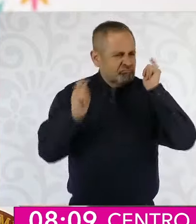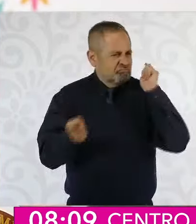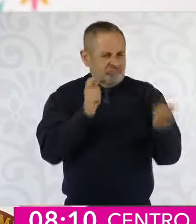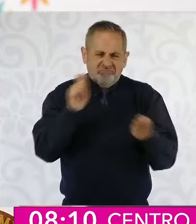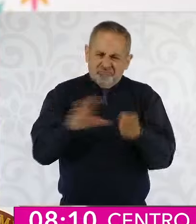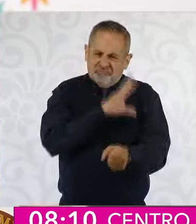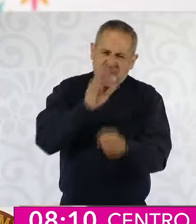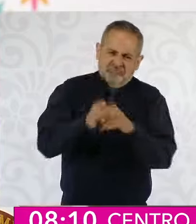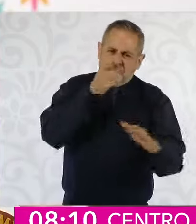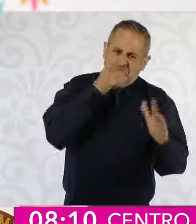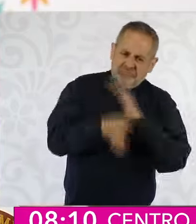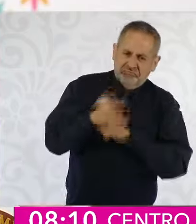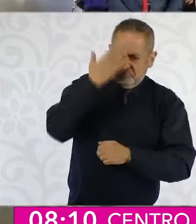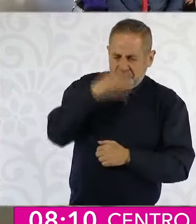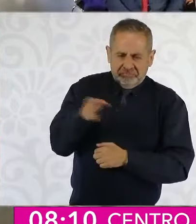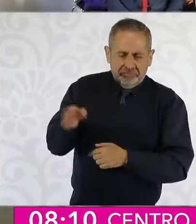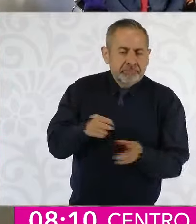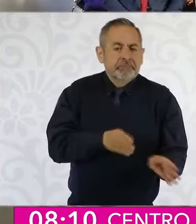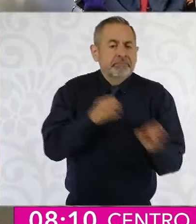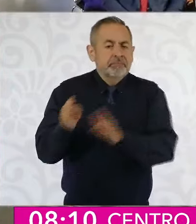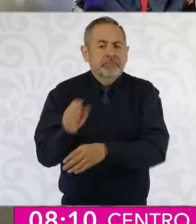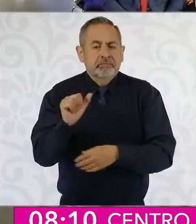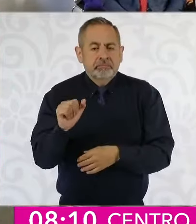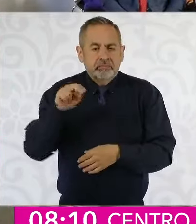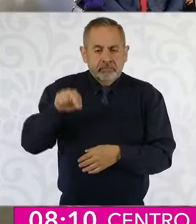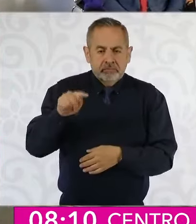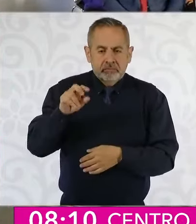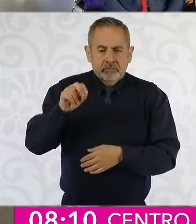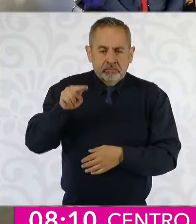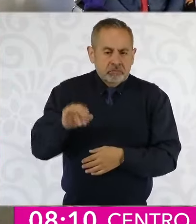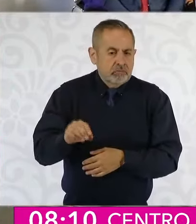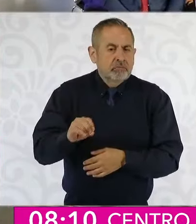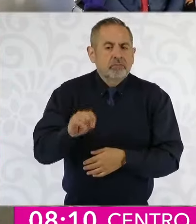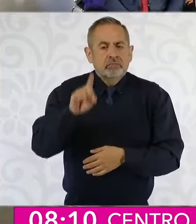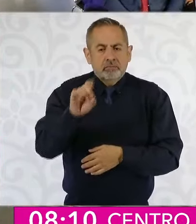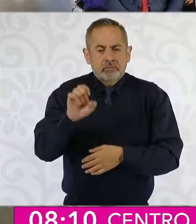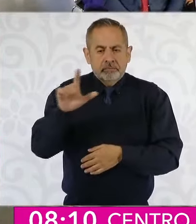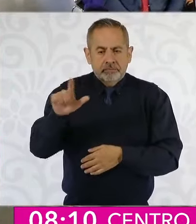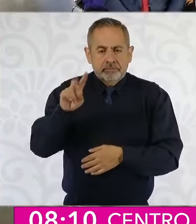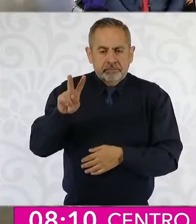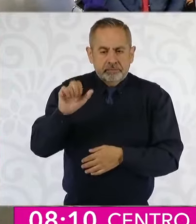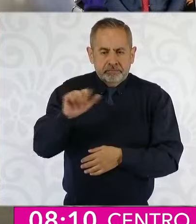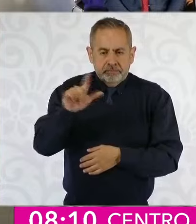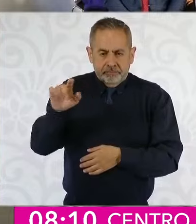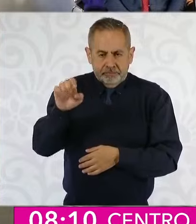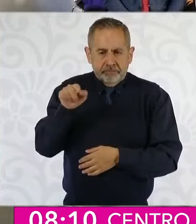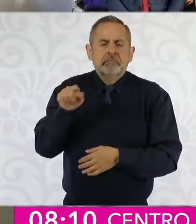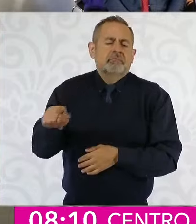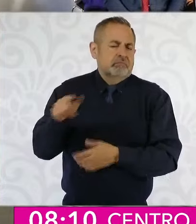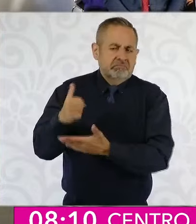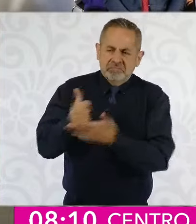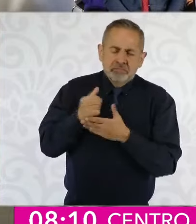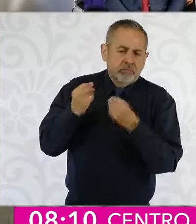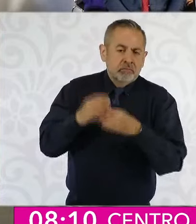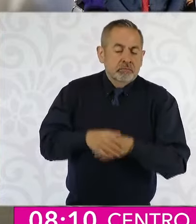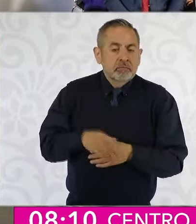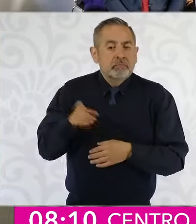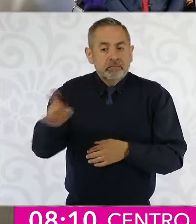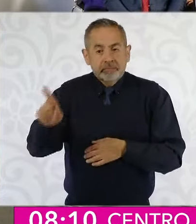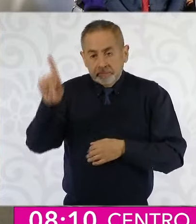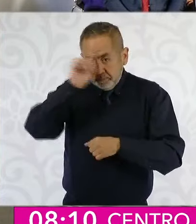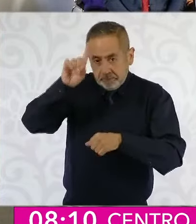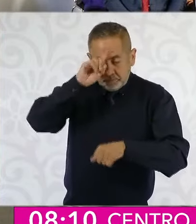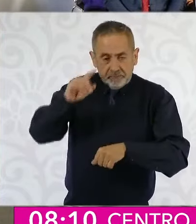merece. Antonio del Valle, que nos ha estado ayudando muchísimo, pues representa el Consejo